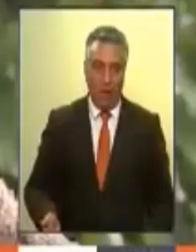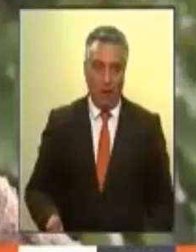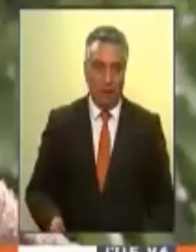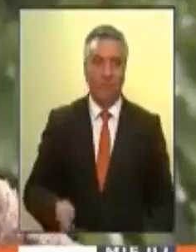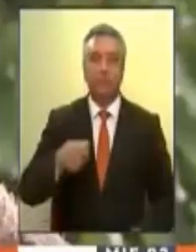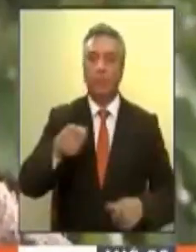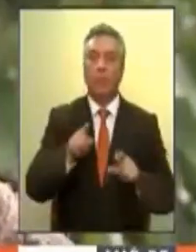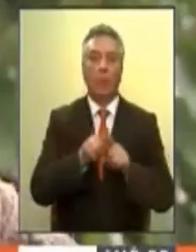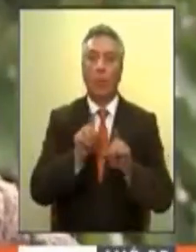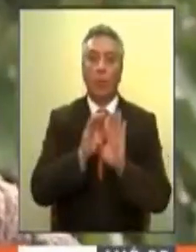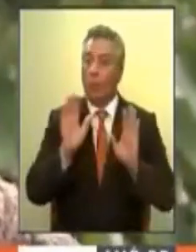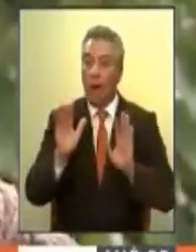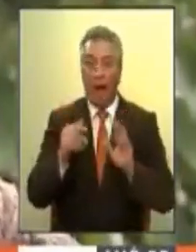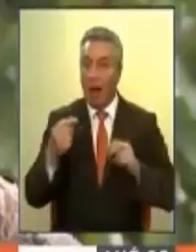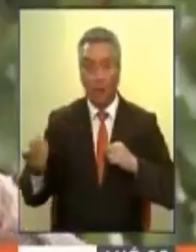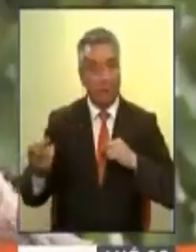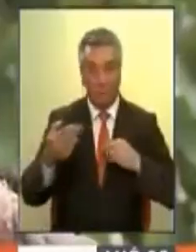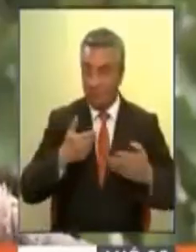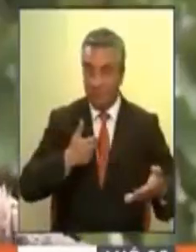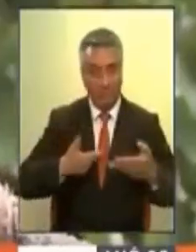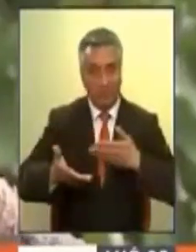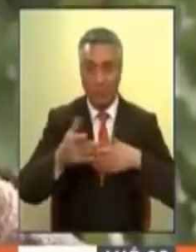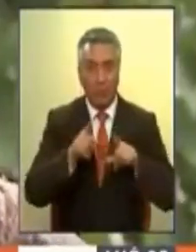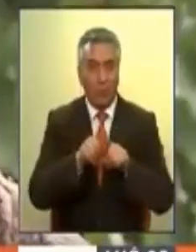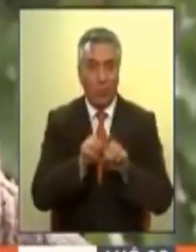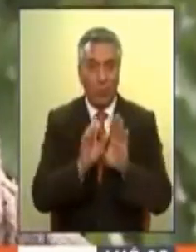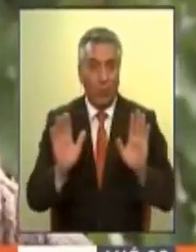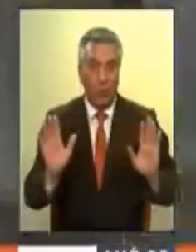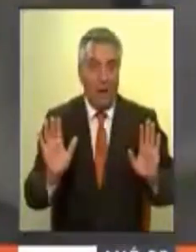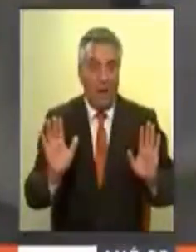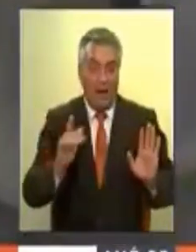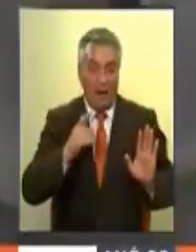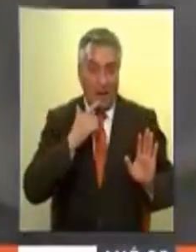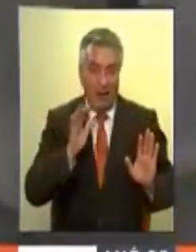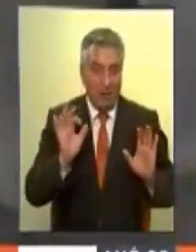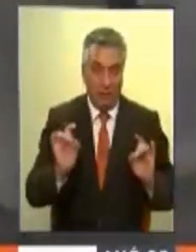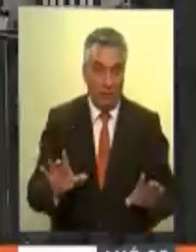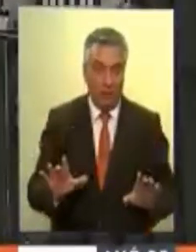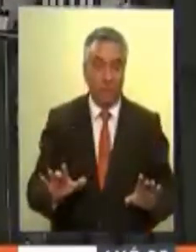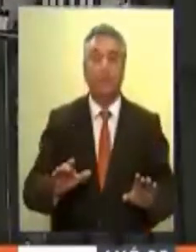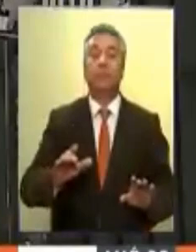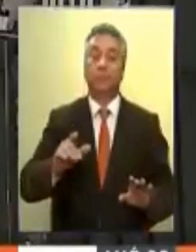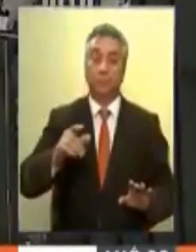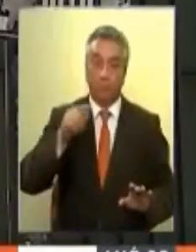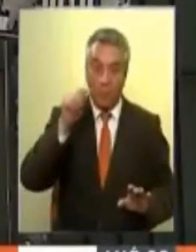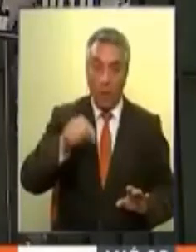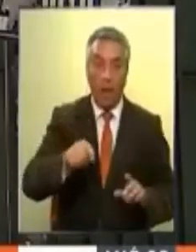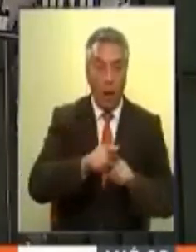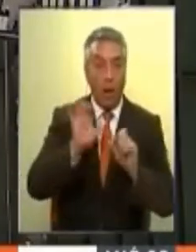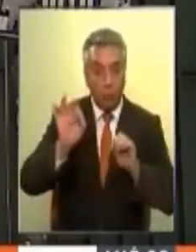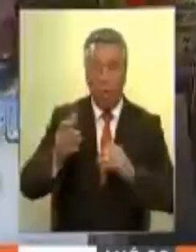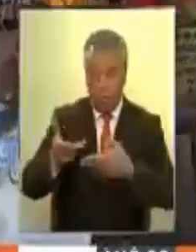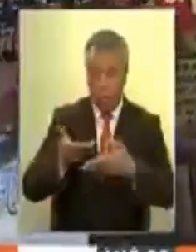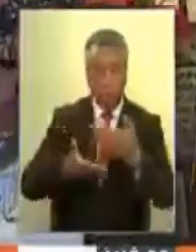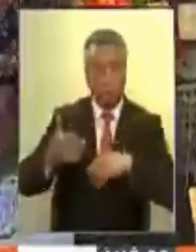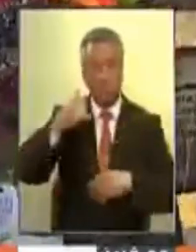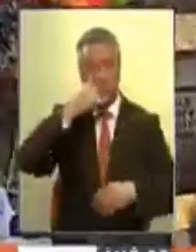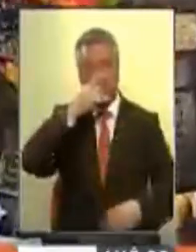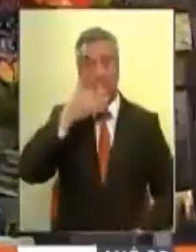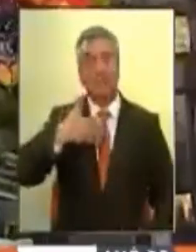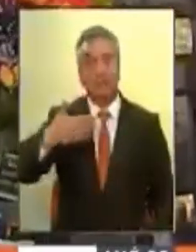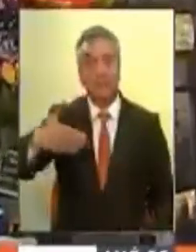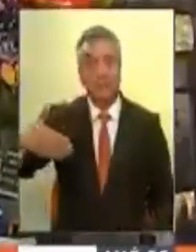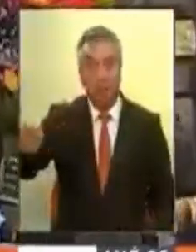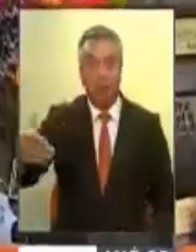de reciprocidad que va más allá de un mero contrato, uno podría decir, porque incluso la reciprocidad puede ir en el tiempo e